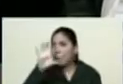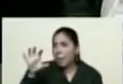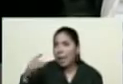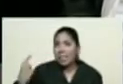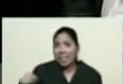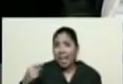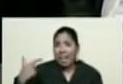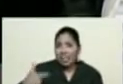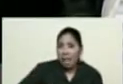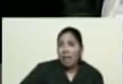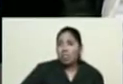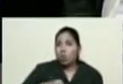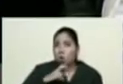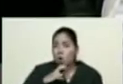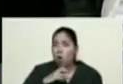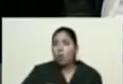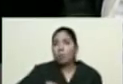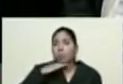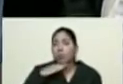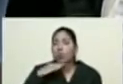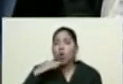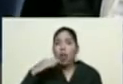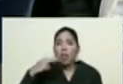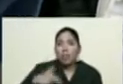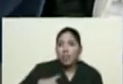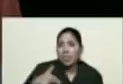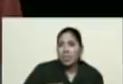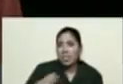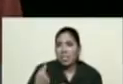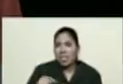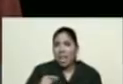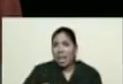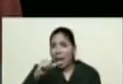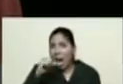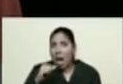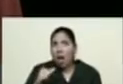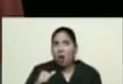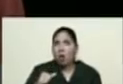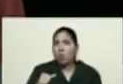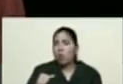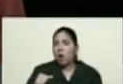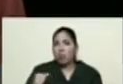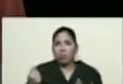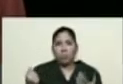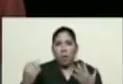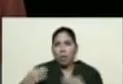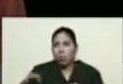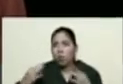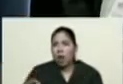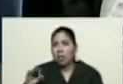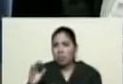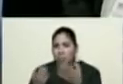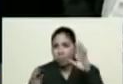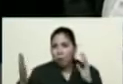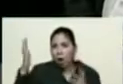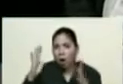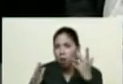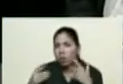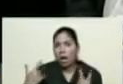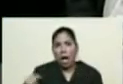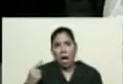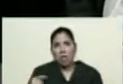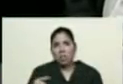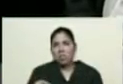gas, si tiene oro, si tiene diamantes, si tiene tierras fértiles, si tiene agua, diversidad biológica y un pueblo tan valiente como el